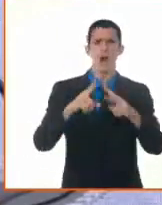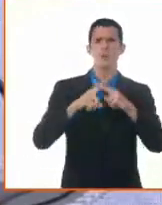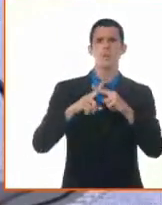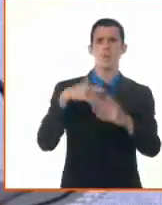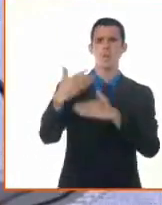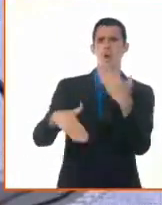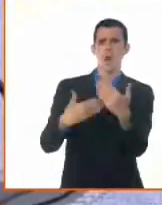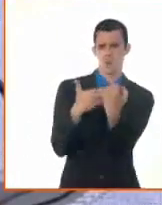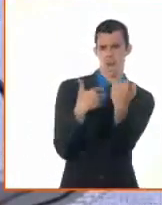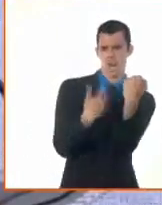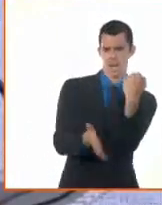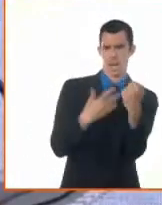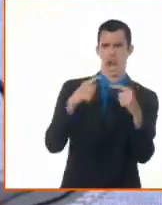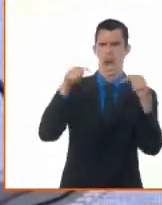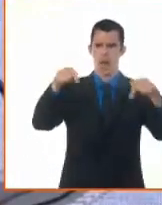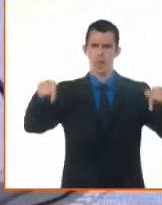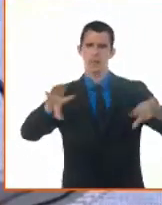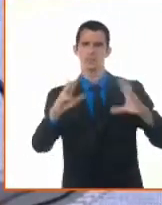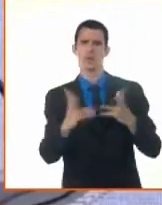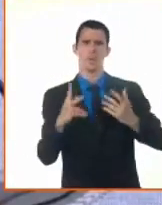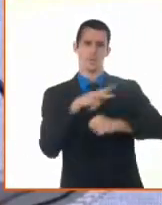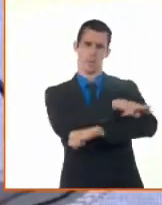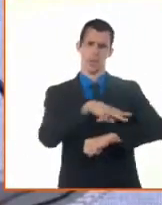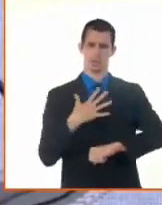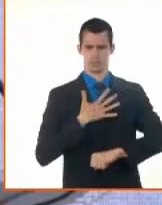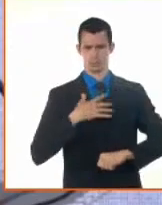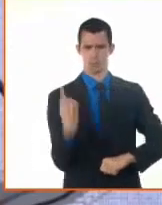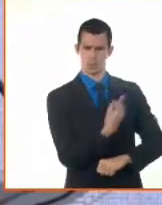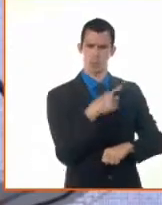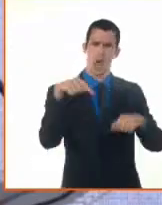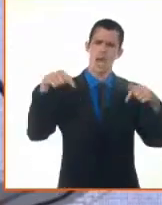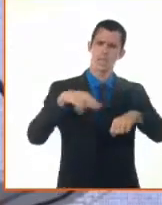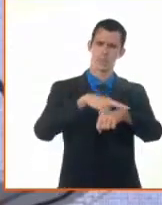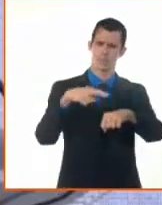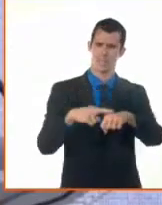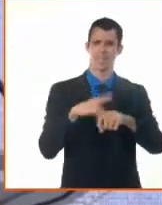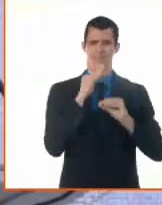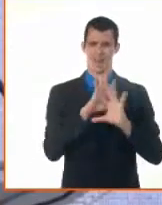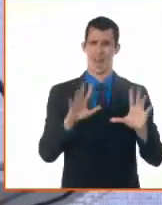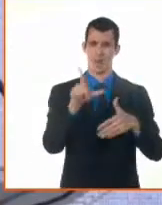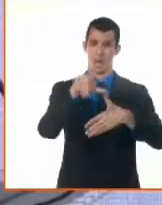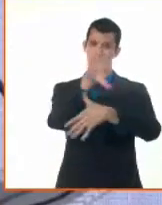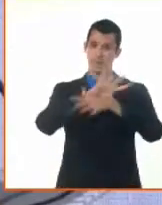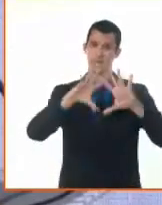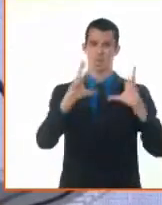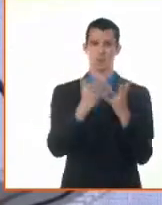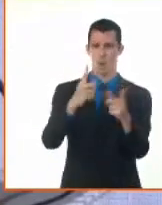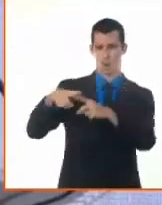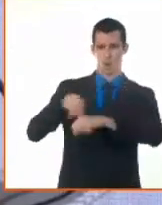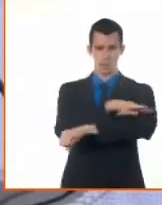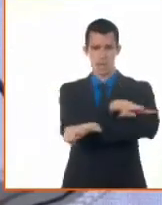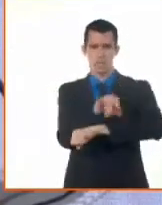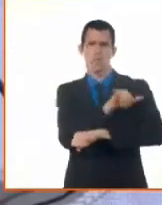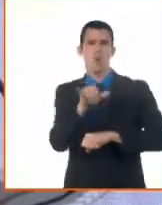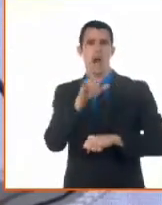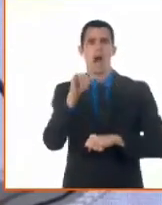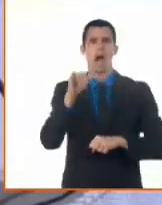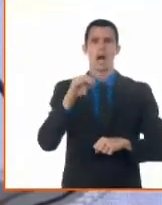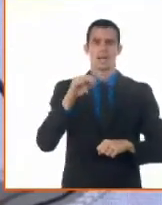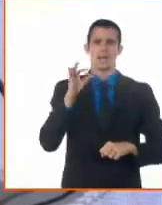que contribuyan a superar los grandes problemas que nos aquejan a todos en iberoamérica en tal sentido